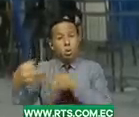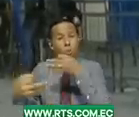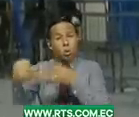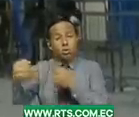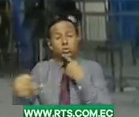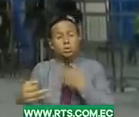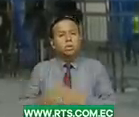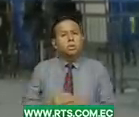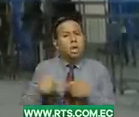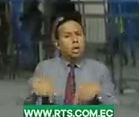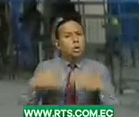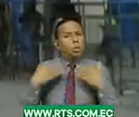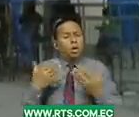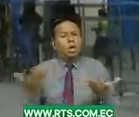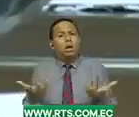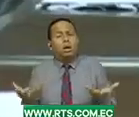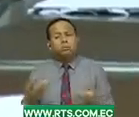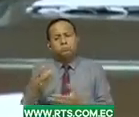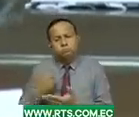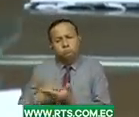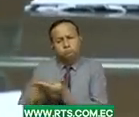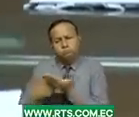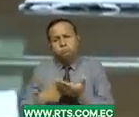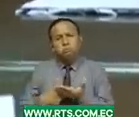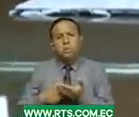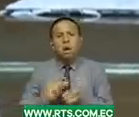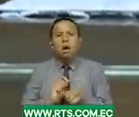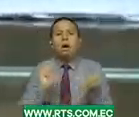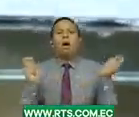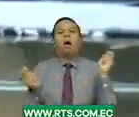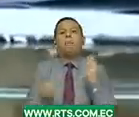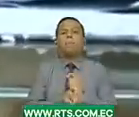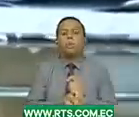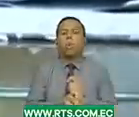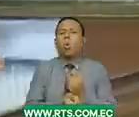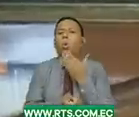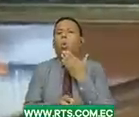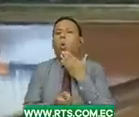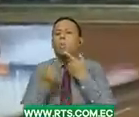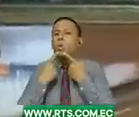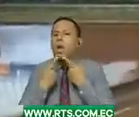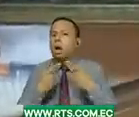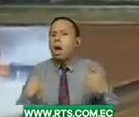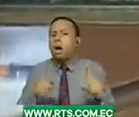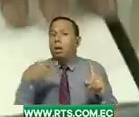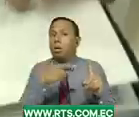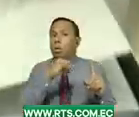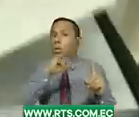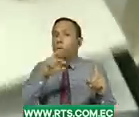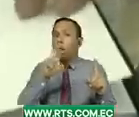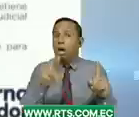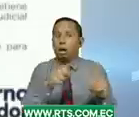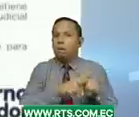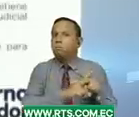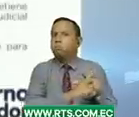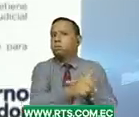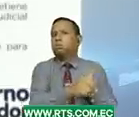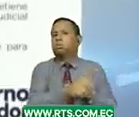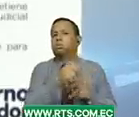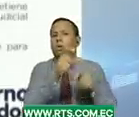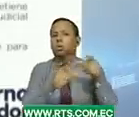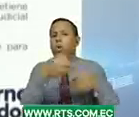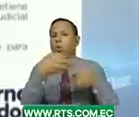Penitenciarias de Guayaquil resolvió revocar dicho beneficio y declara a Roldán como prófugo de la